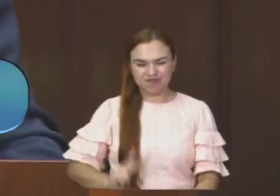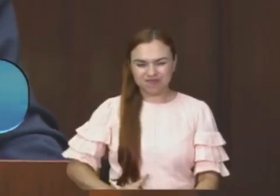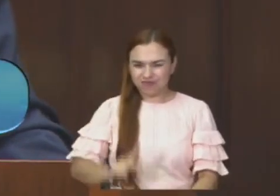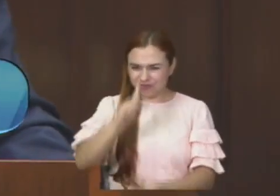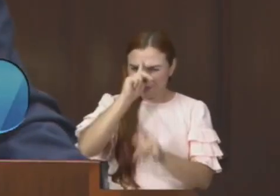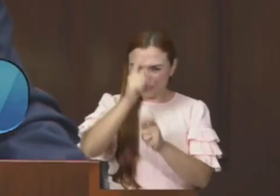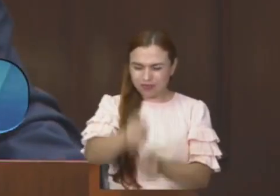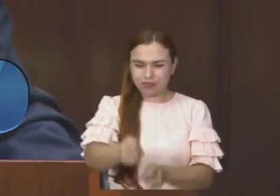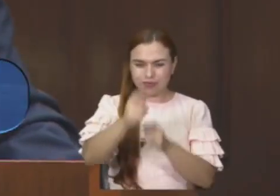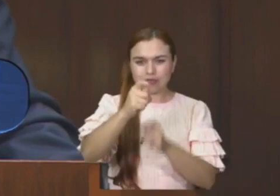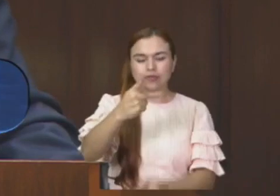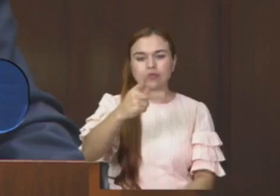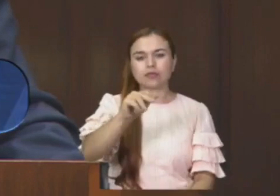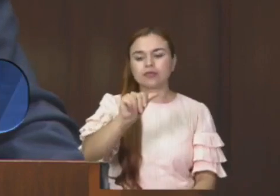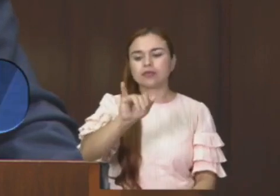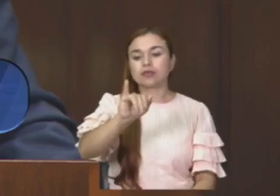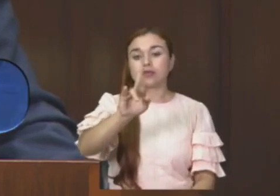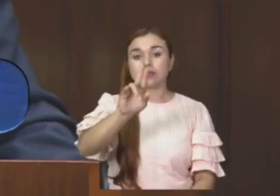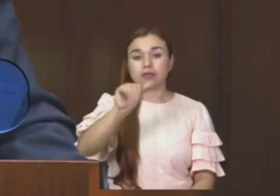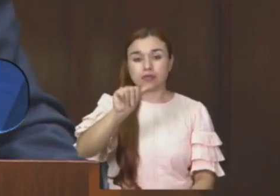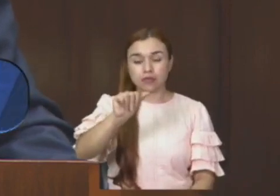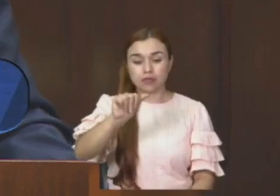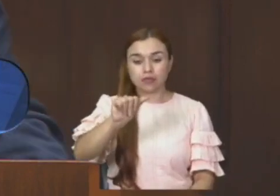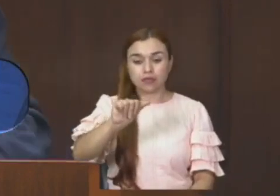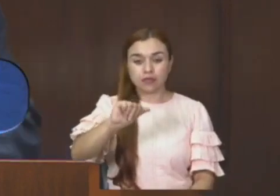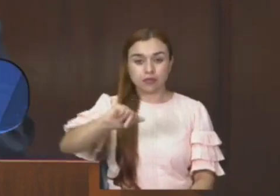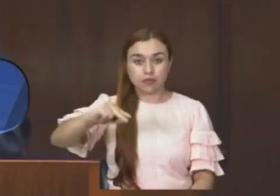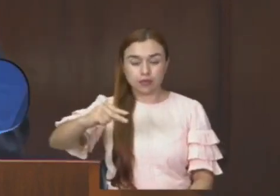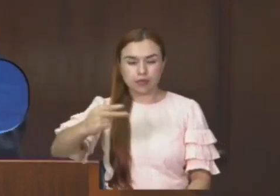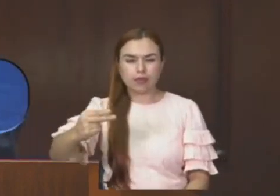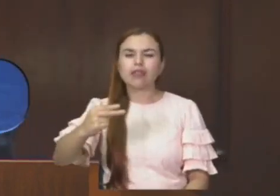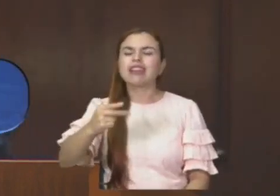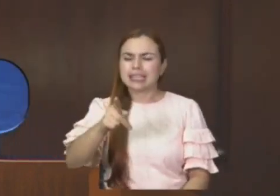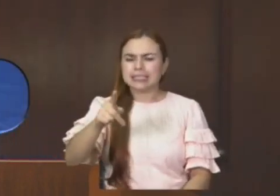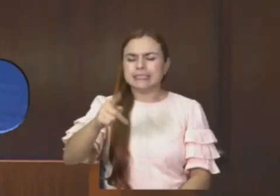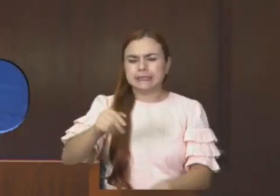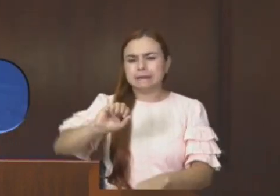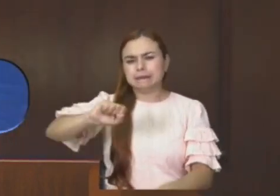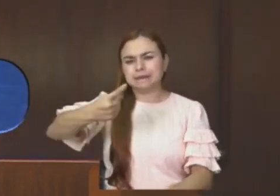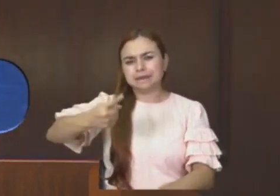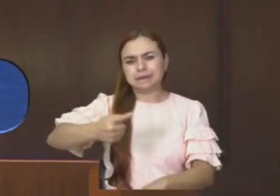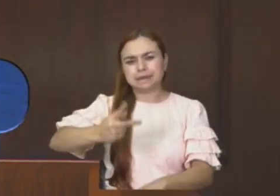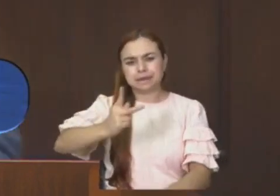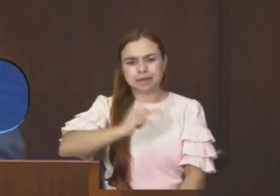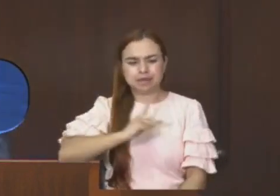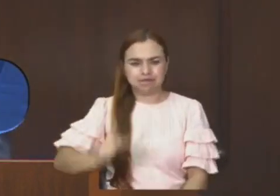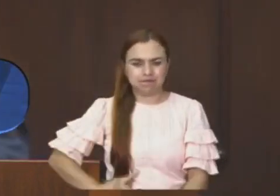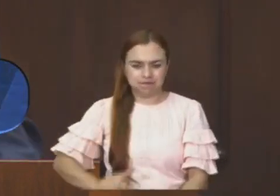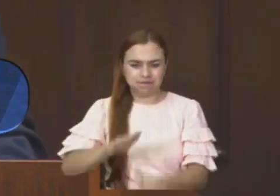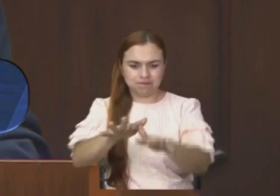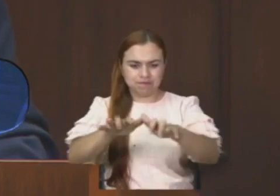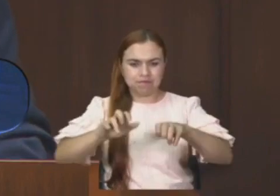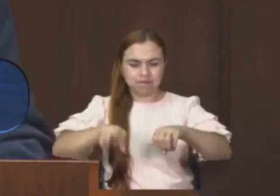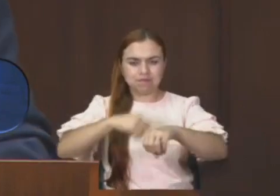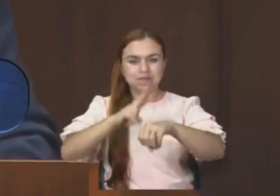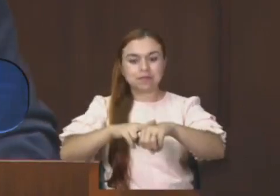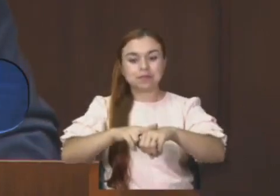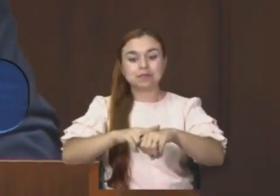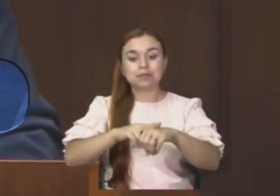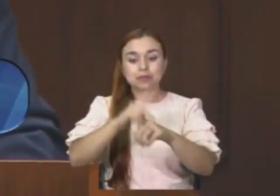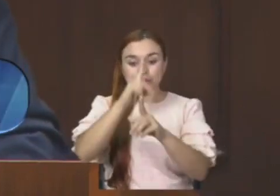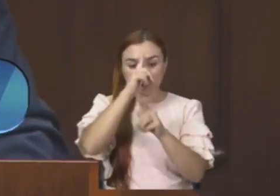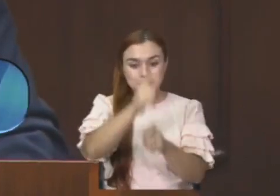Diputada Kaira Harding, Primera Vicepresidenta de la Asamblea Nacional, Honorable Diputado Miguel